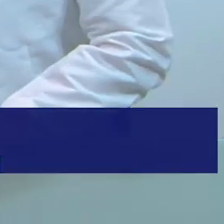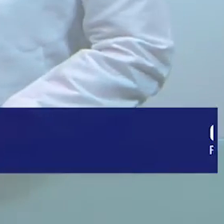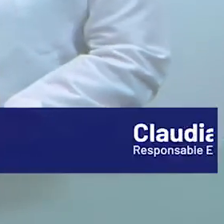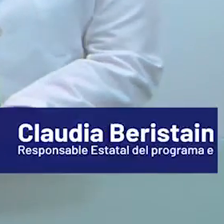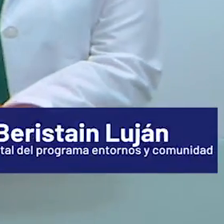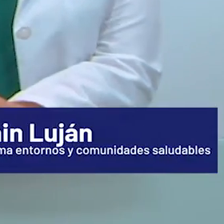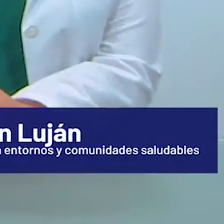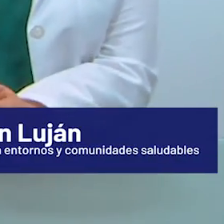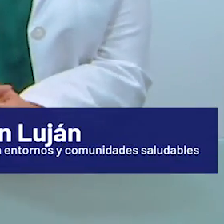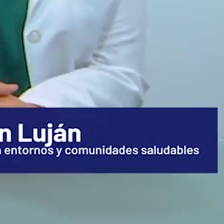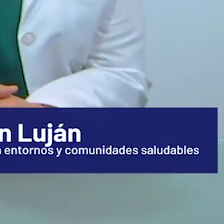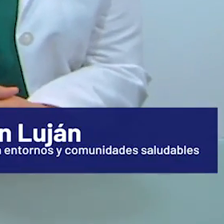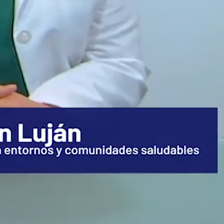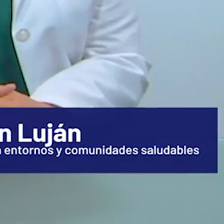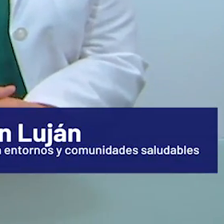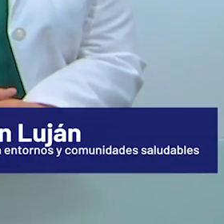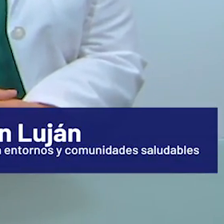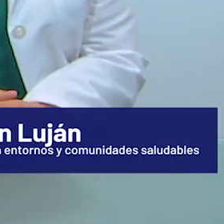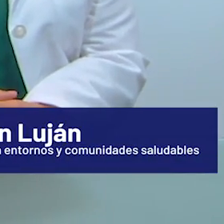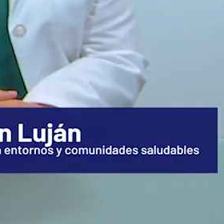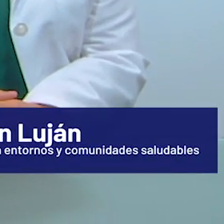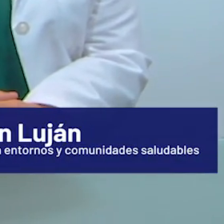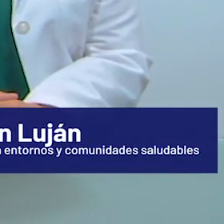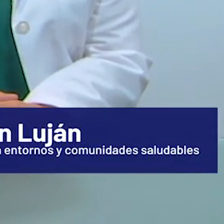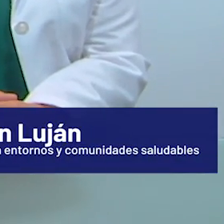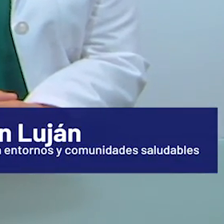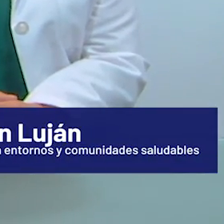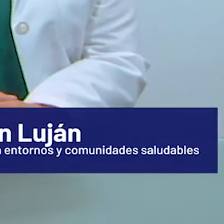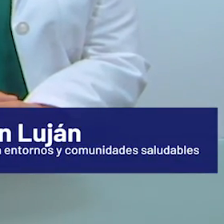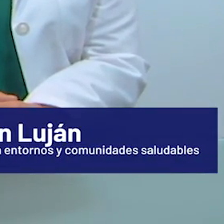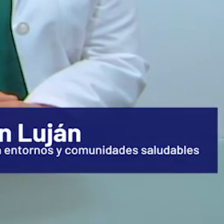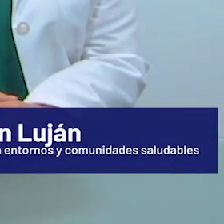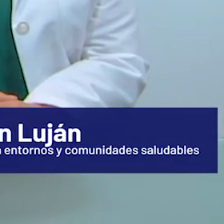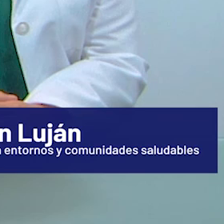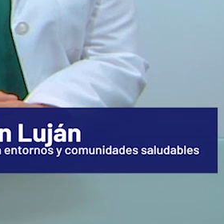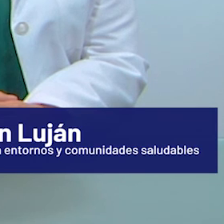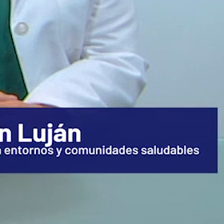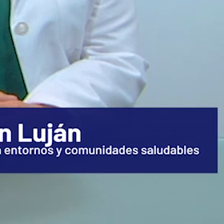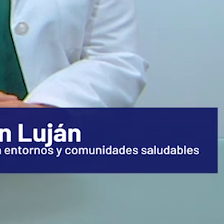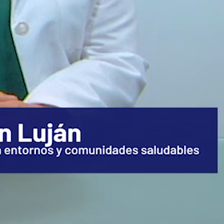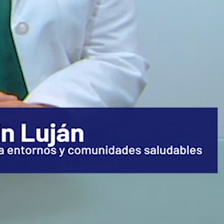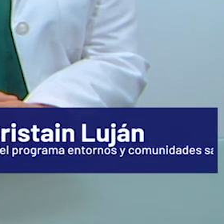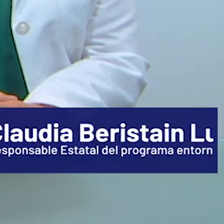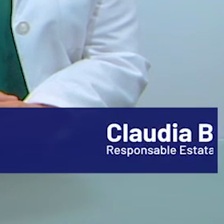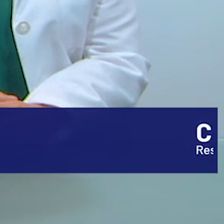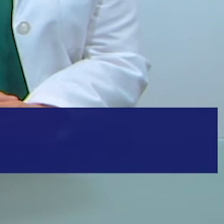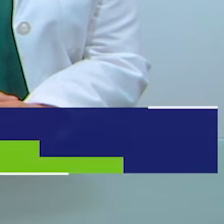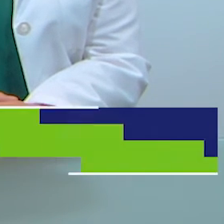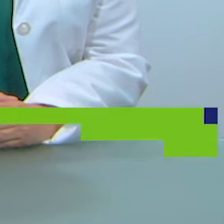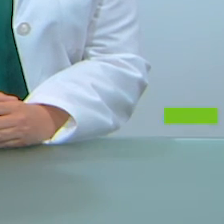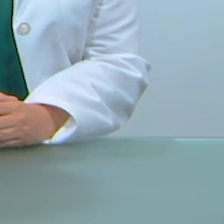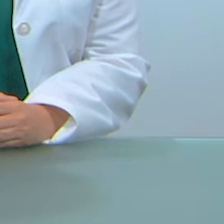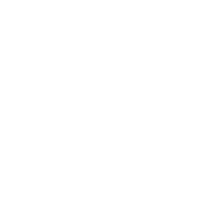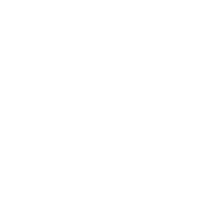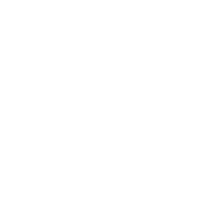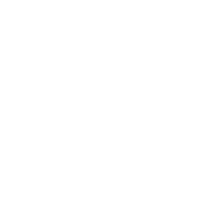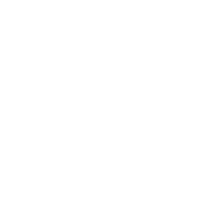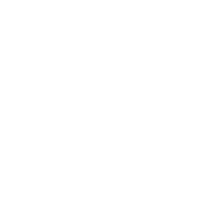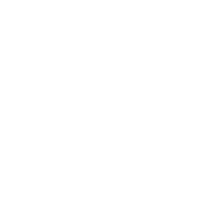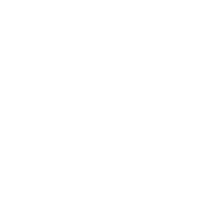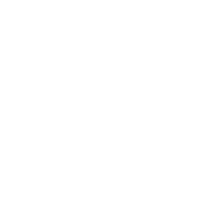doctor. Muchas gracias, doctora. Estaremos actualizando esta información todos los días por este mismo medio. Muchas gracias.